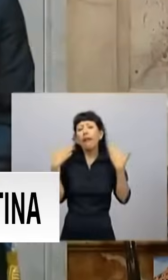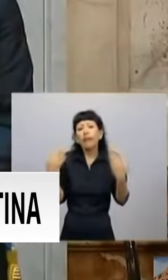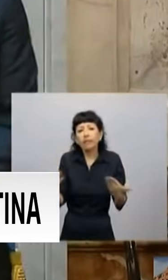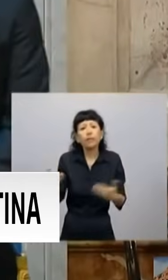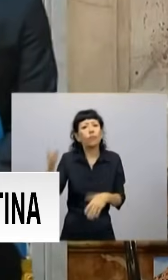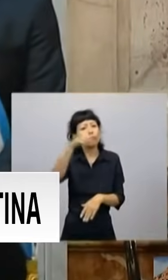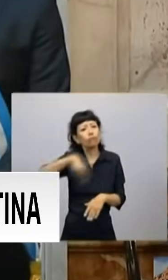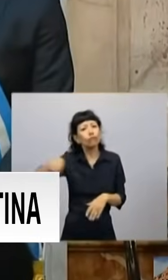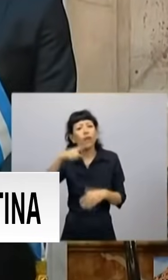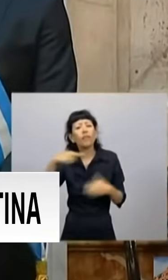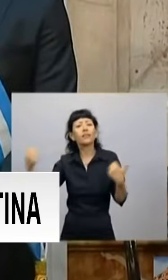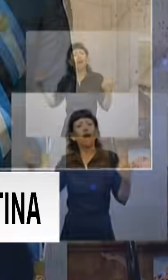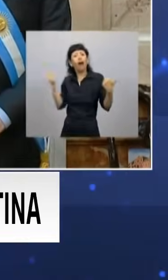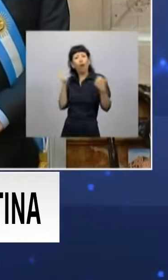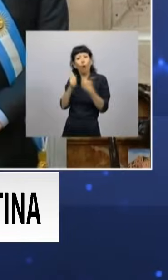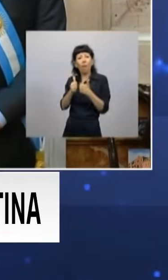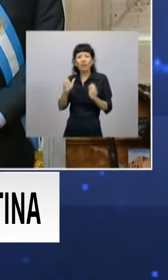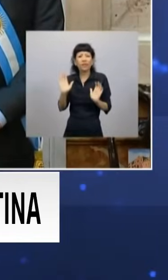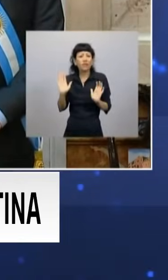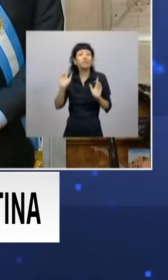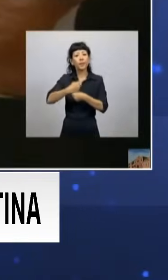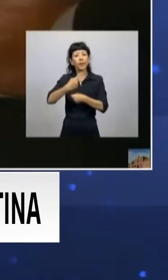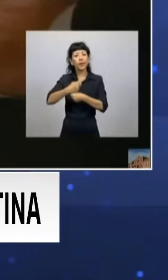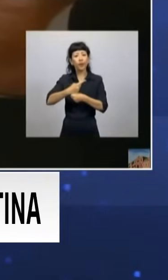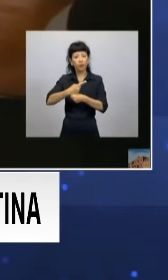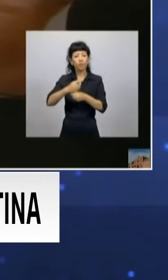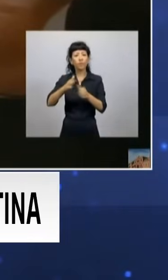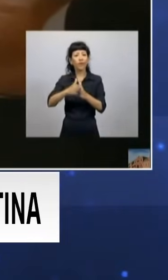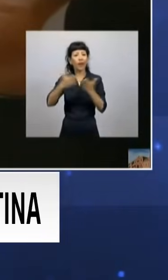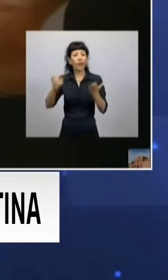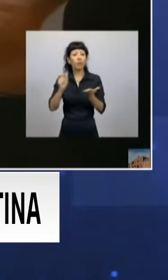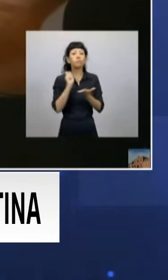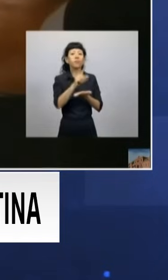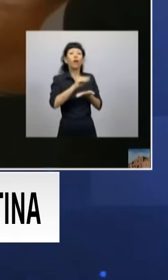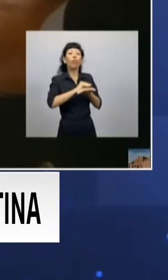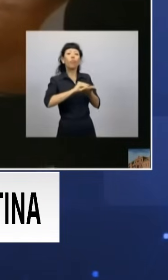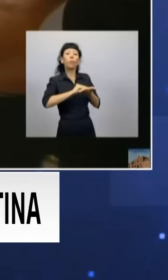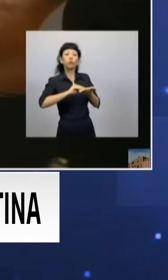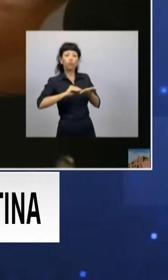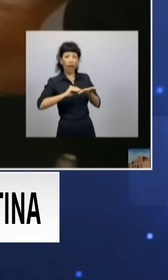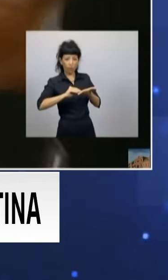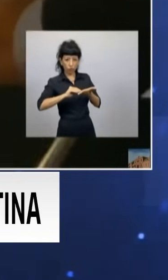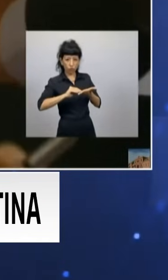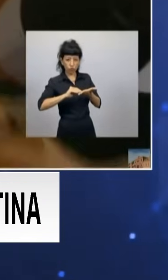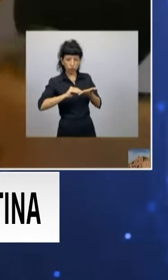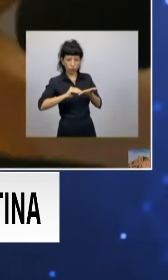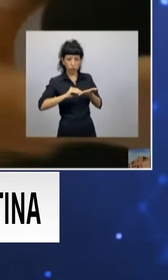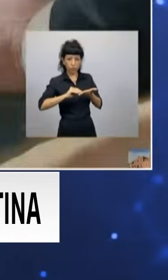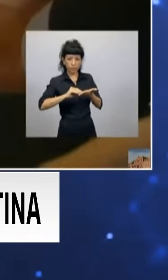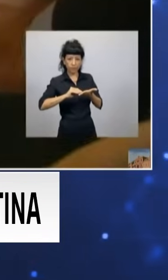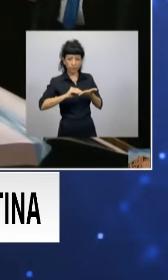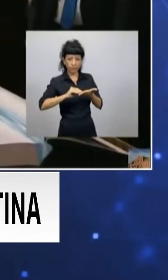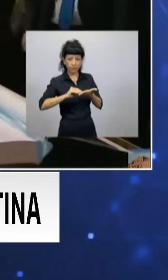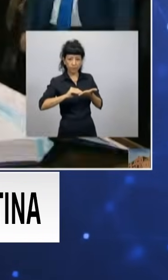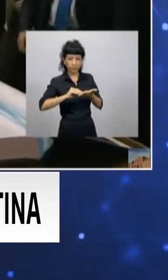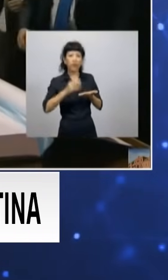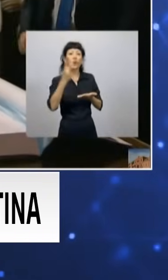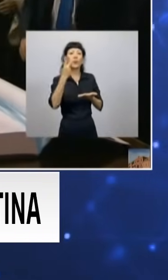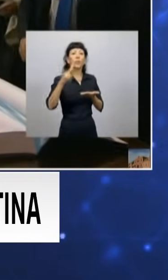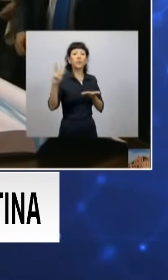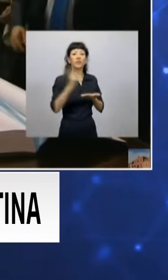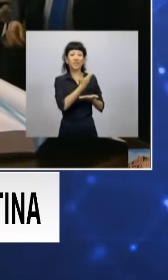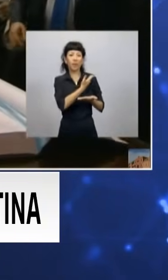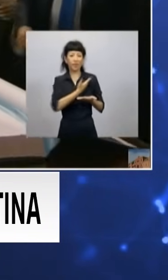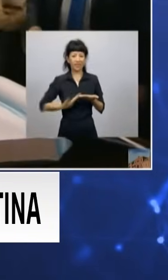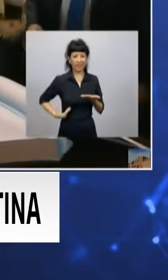estoy informado. Ya, quisiera preguntarle, ¿cómo cree usted que va a cambiar la política exterior de Javier Milei? ¿Y de